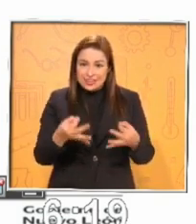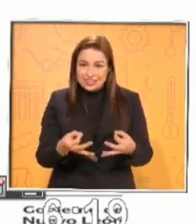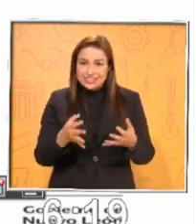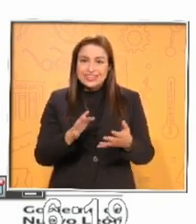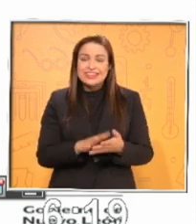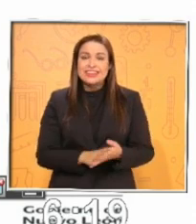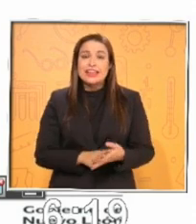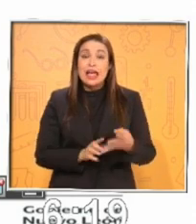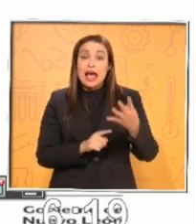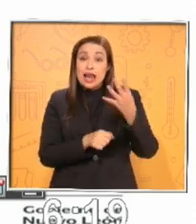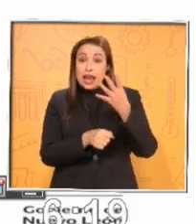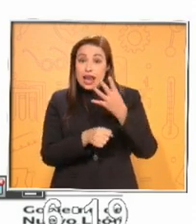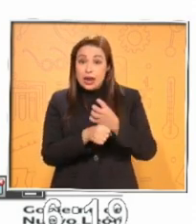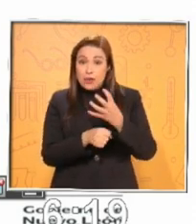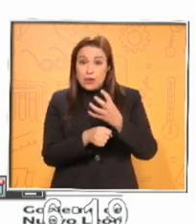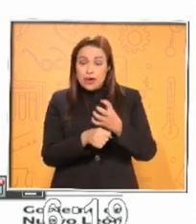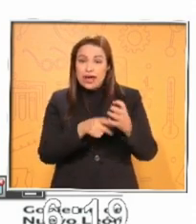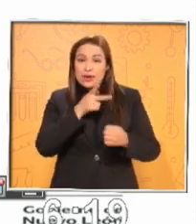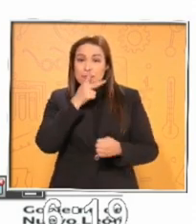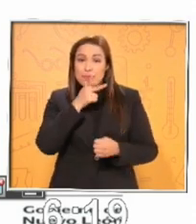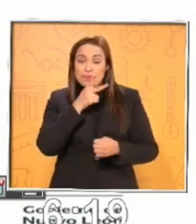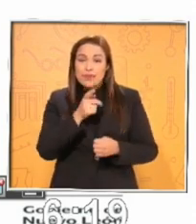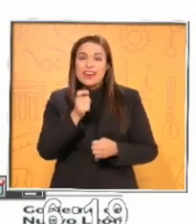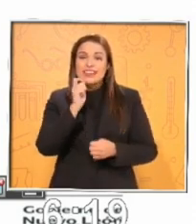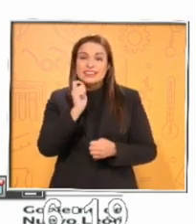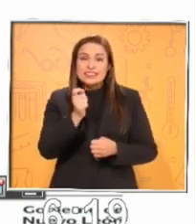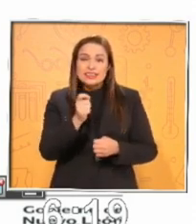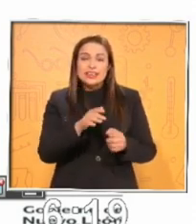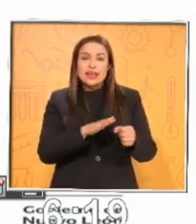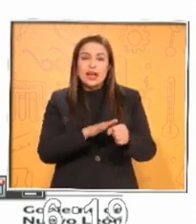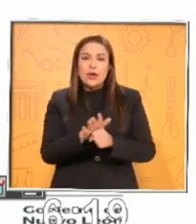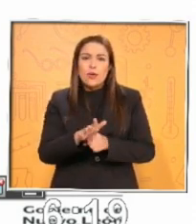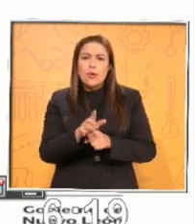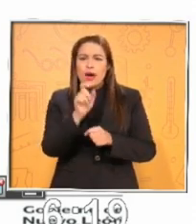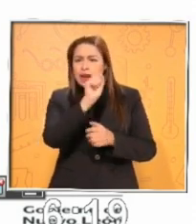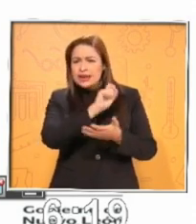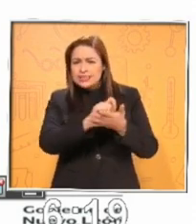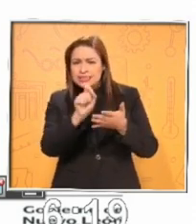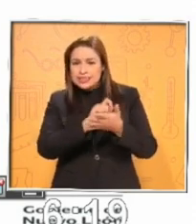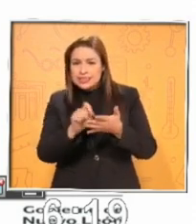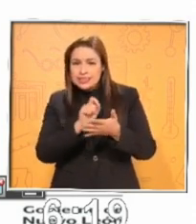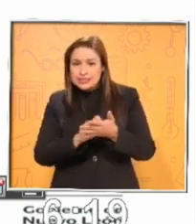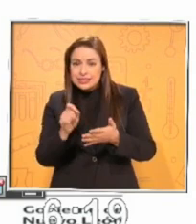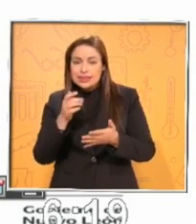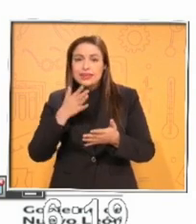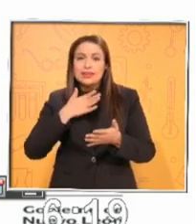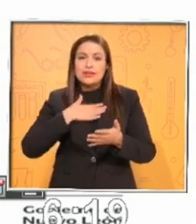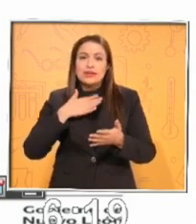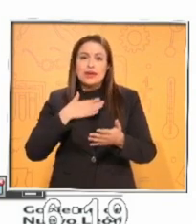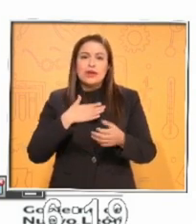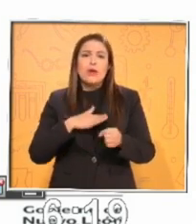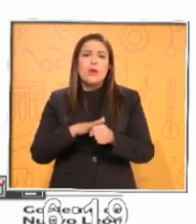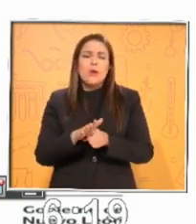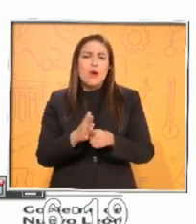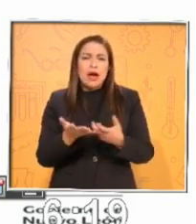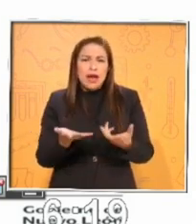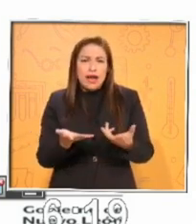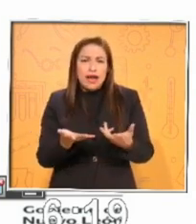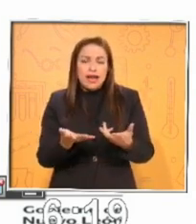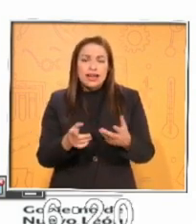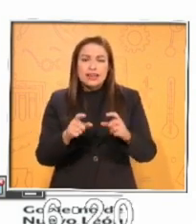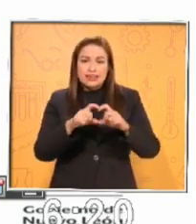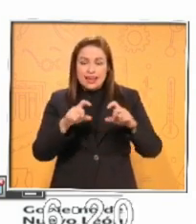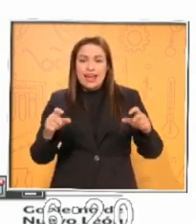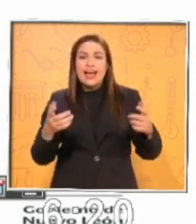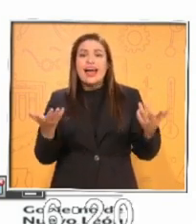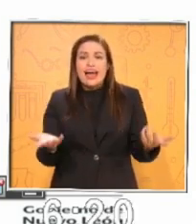palabra se refiere al tipo de texto que estamos escribiendo. ¿Cuál es el texto que estamos escribiendo?